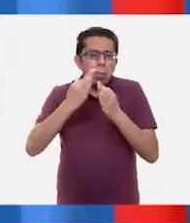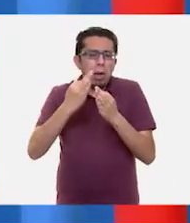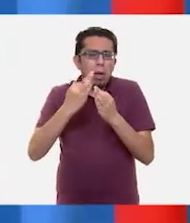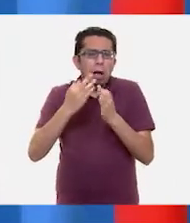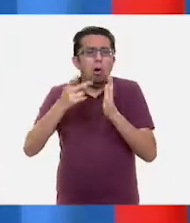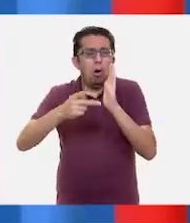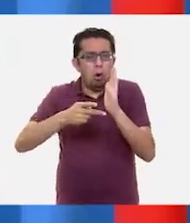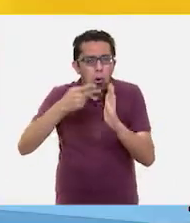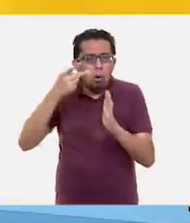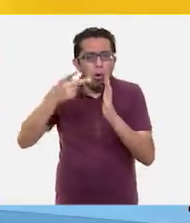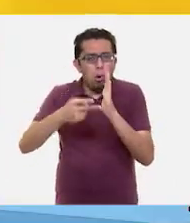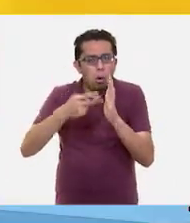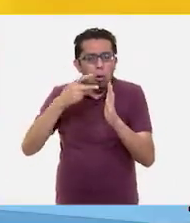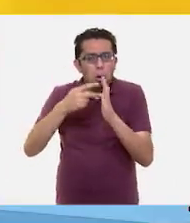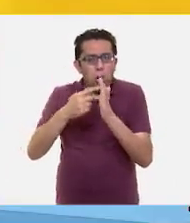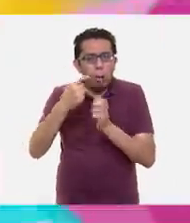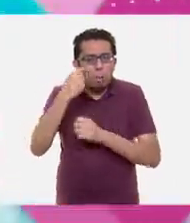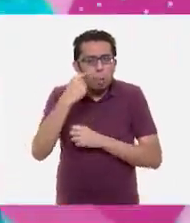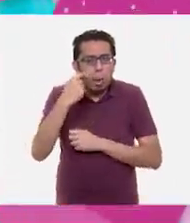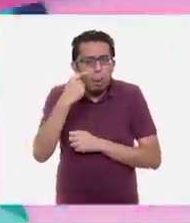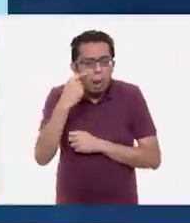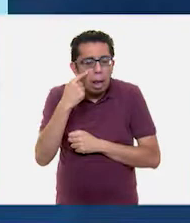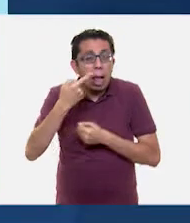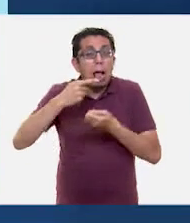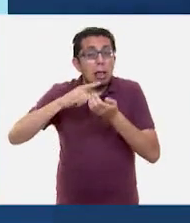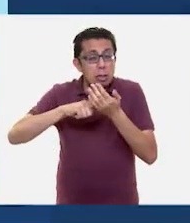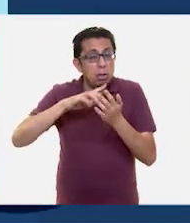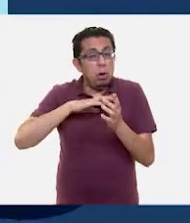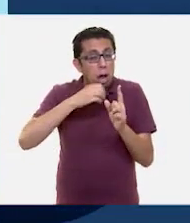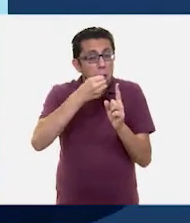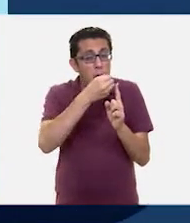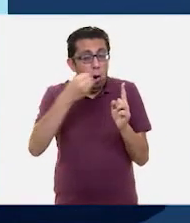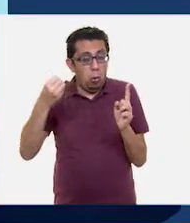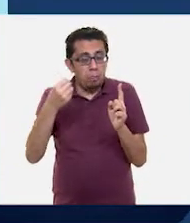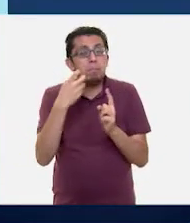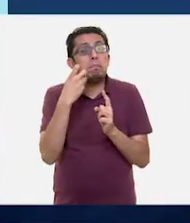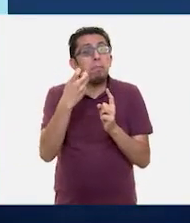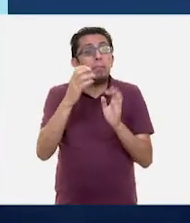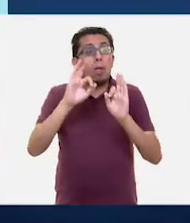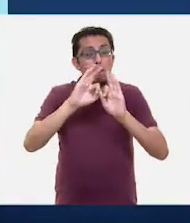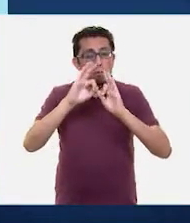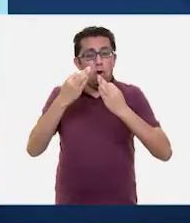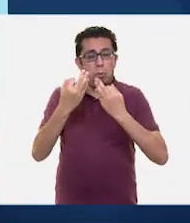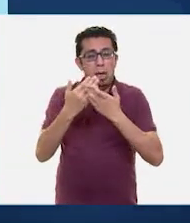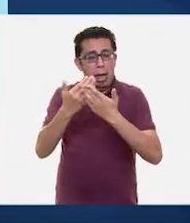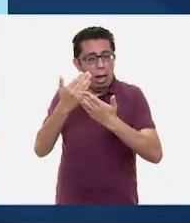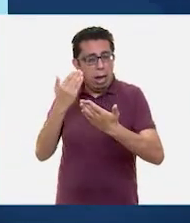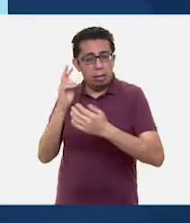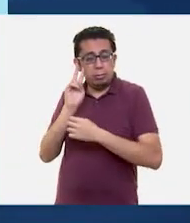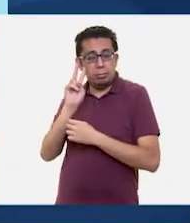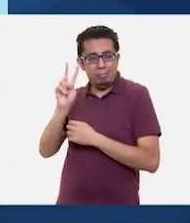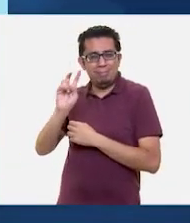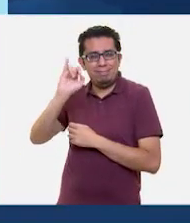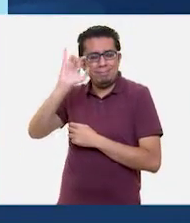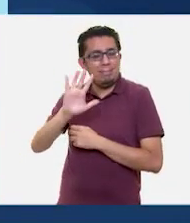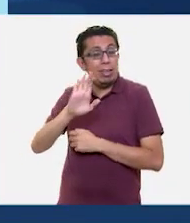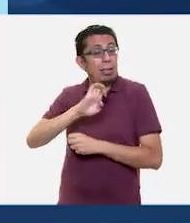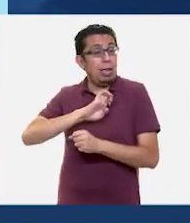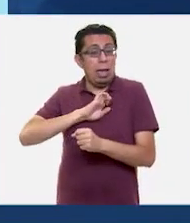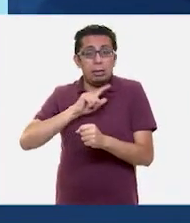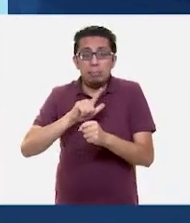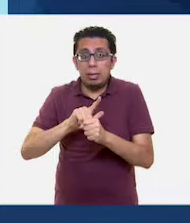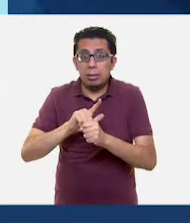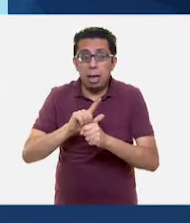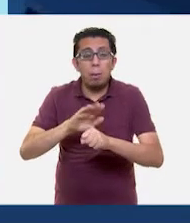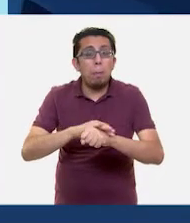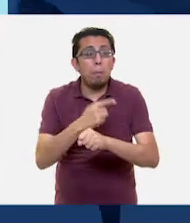patrón. Así es, alumnas y alumnos. Las sucesiones de figuras que acabamos de observar son sucesiones especiales, porque